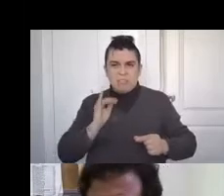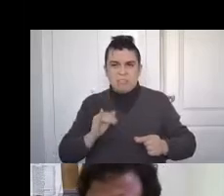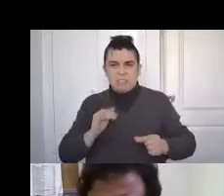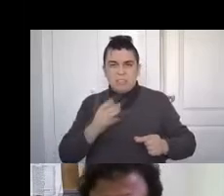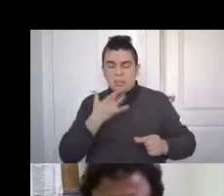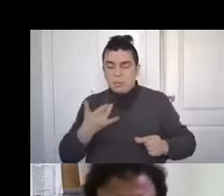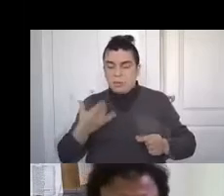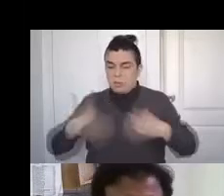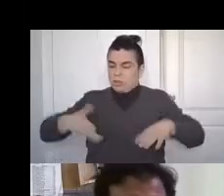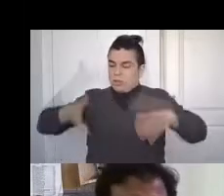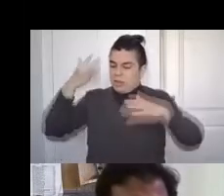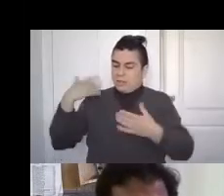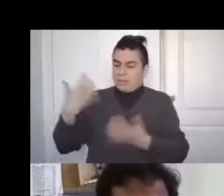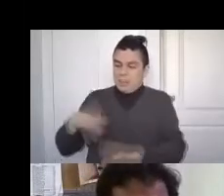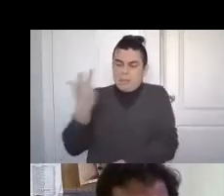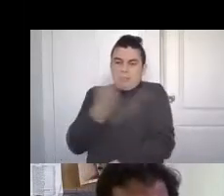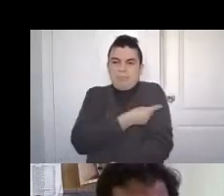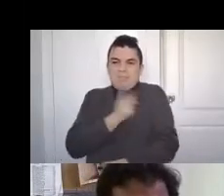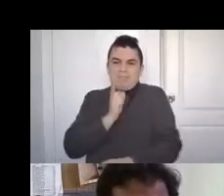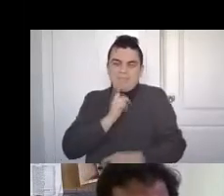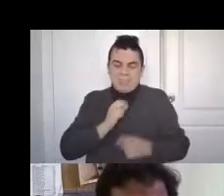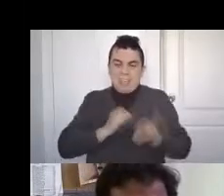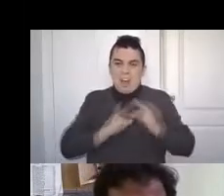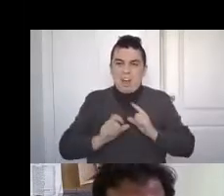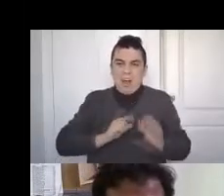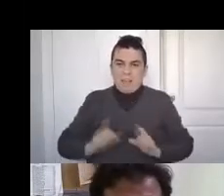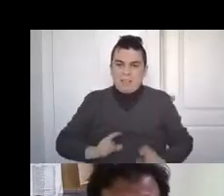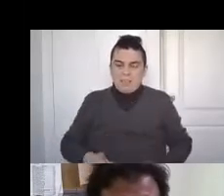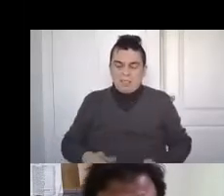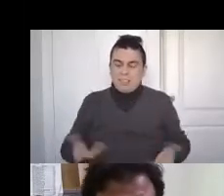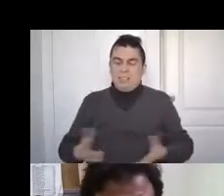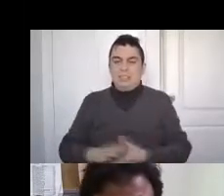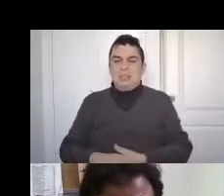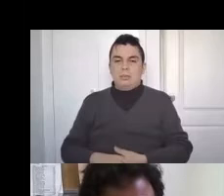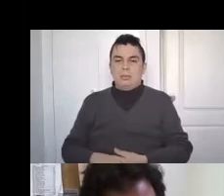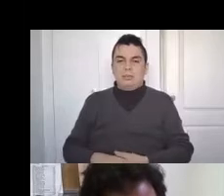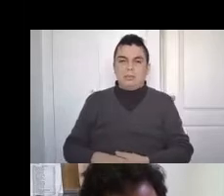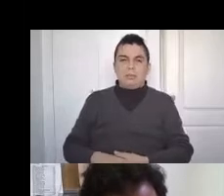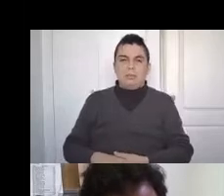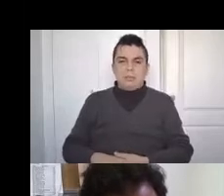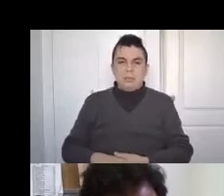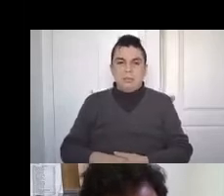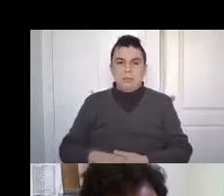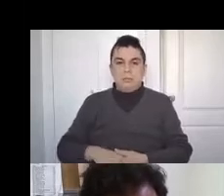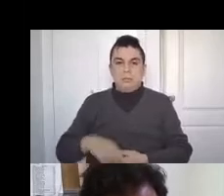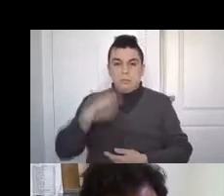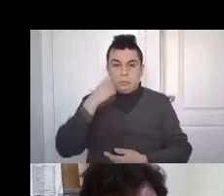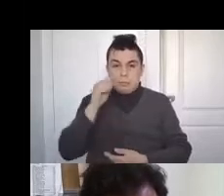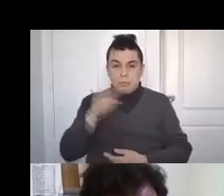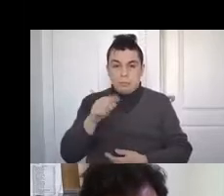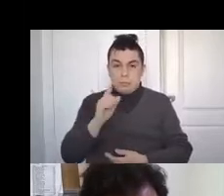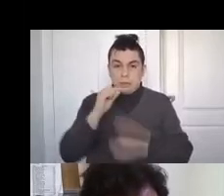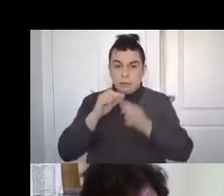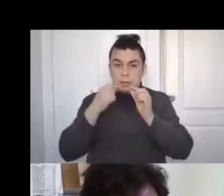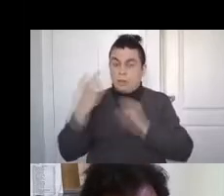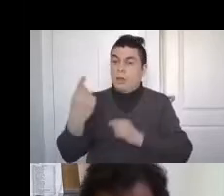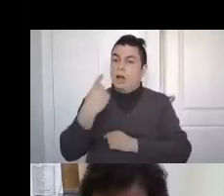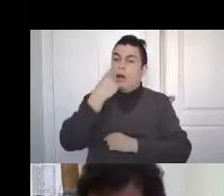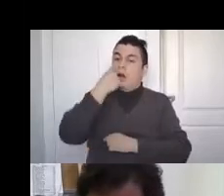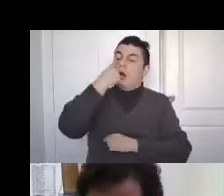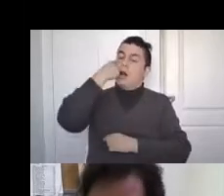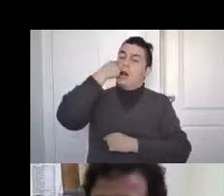¿En qué consiste este diagnóstico, cierto? Yo les comenté, hay un hisopado nasofaríngeo, y fíjense hasta dónde llega la tórula, ¿sí? Hasta